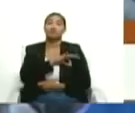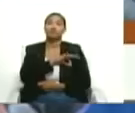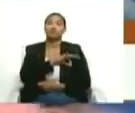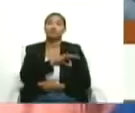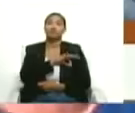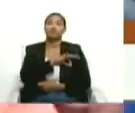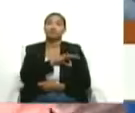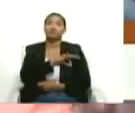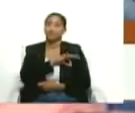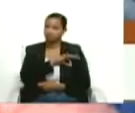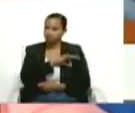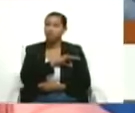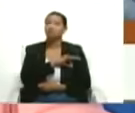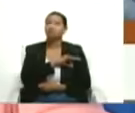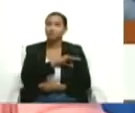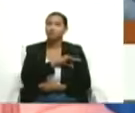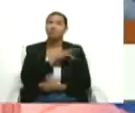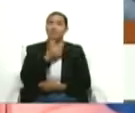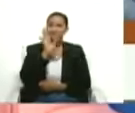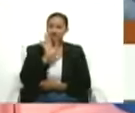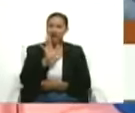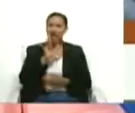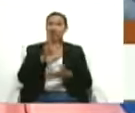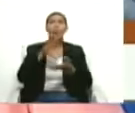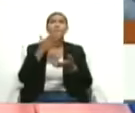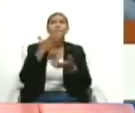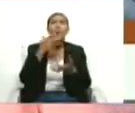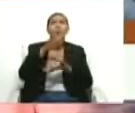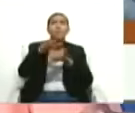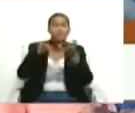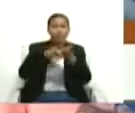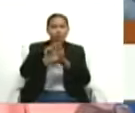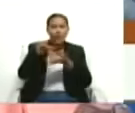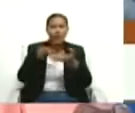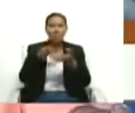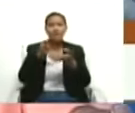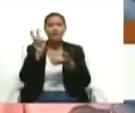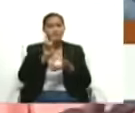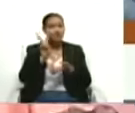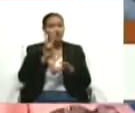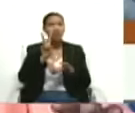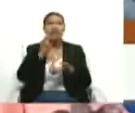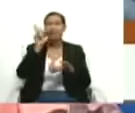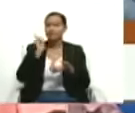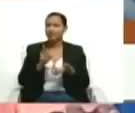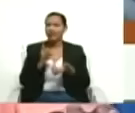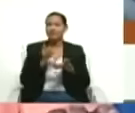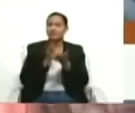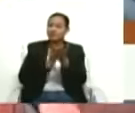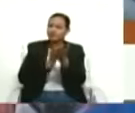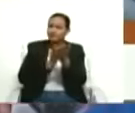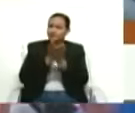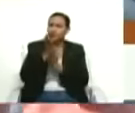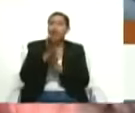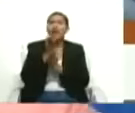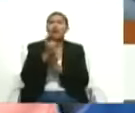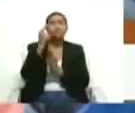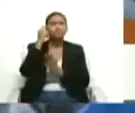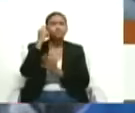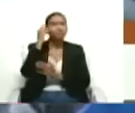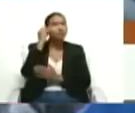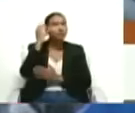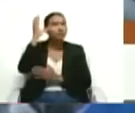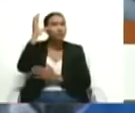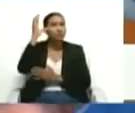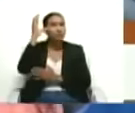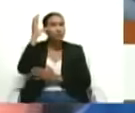haciendo. Frente a cada coyuntura nos guía la protección del pueblo y nos guía la sabiduría del pueblo. Allí está la